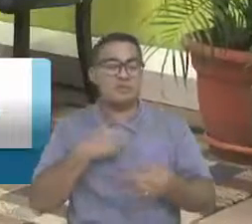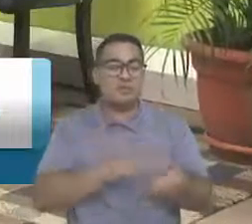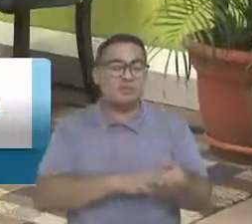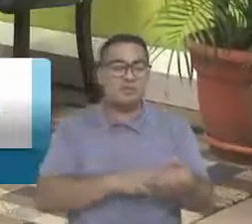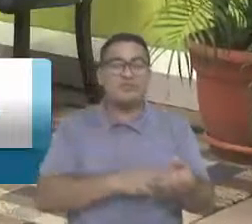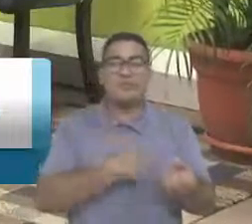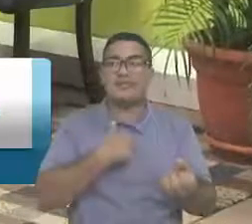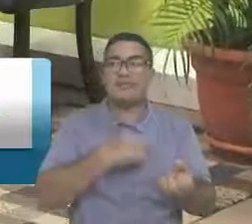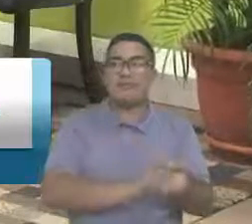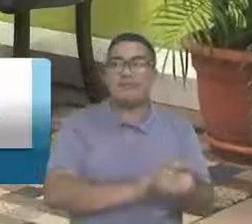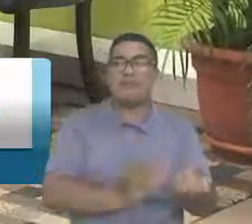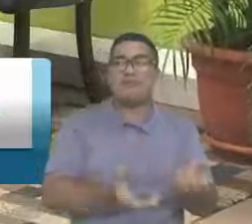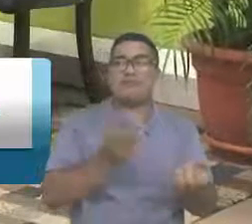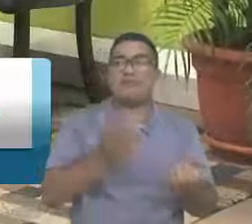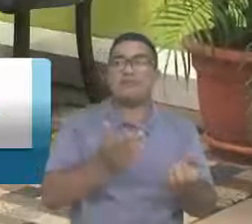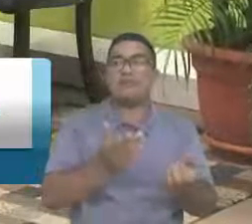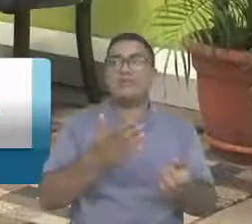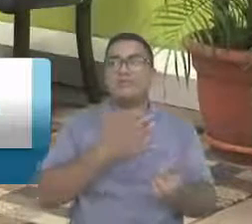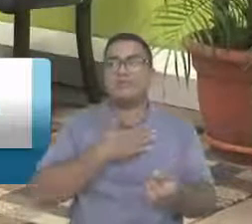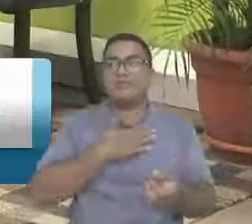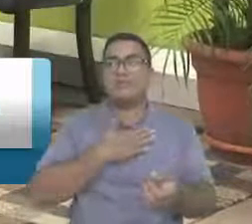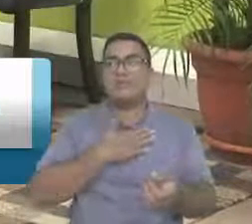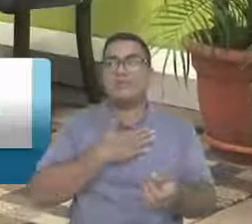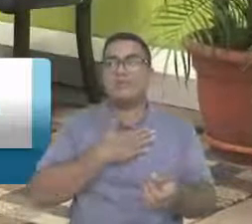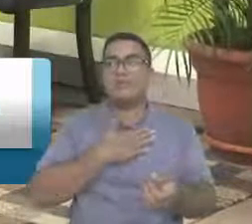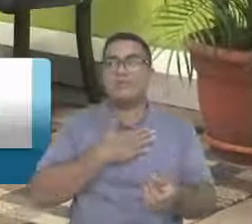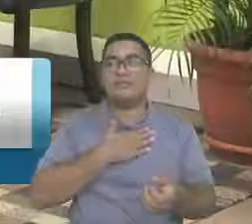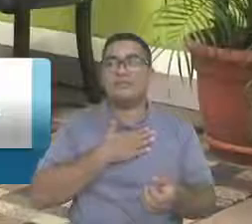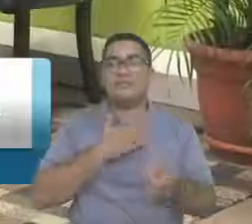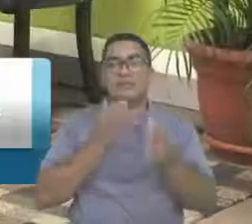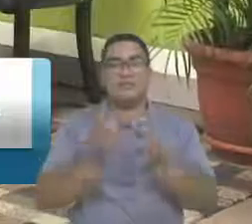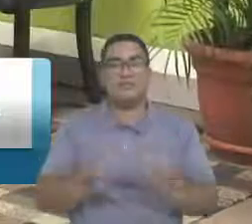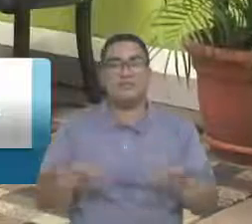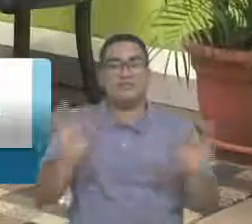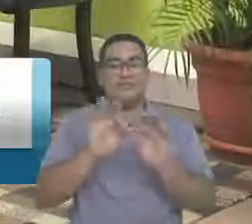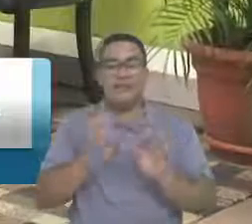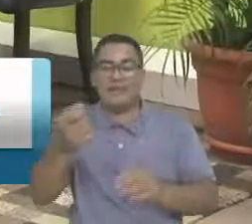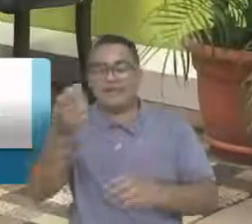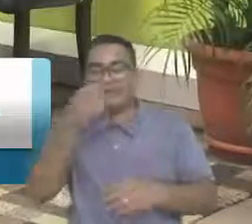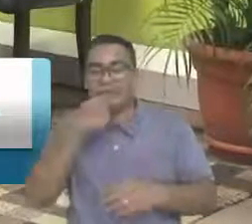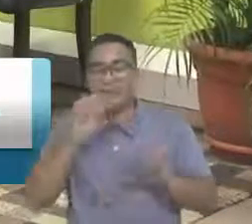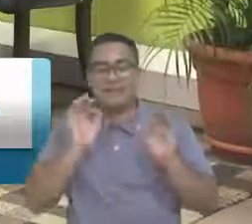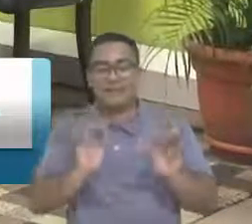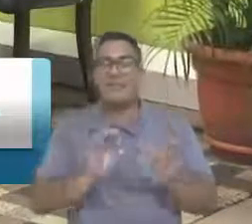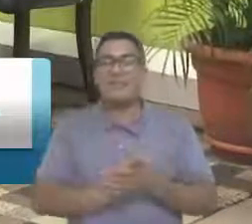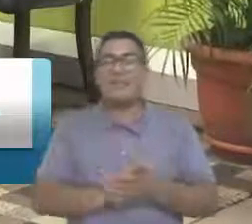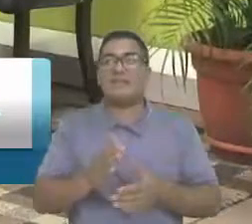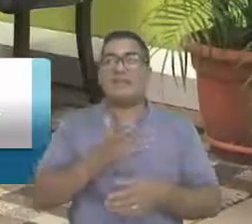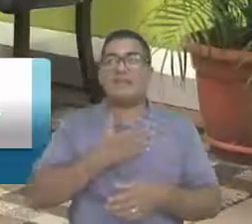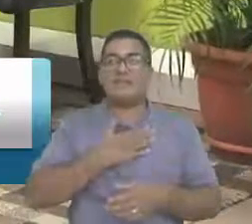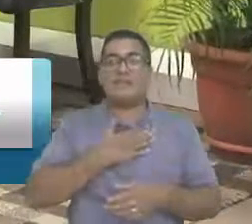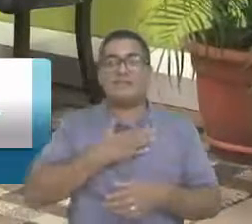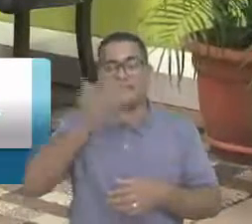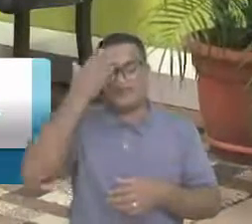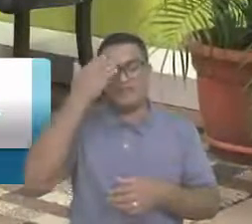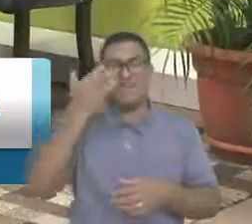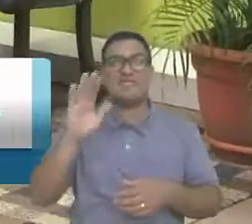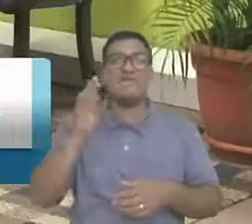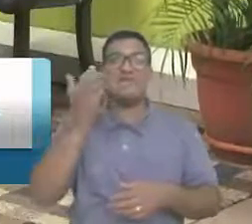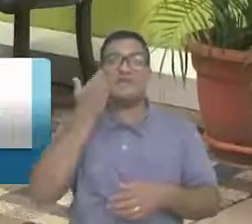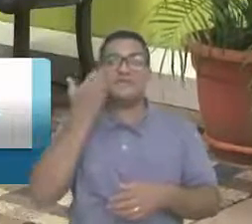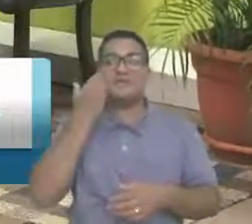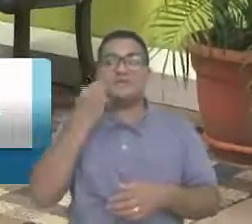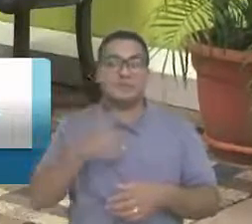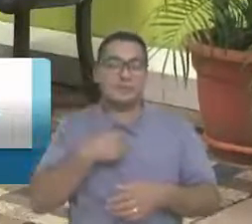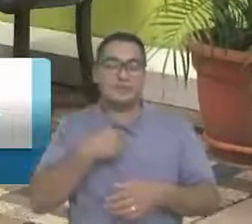soy diabético, tener un apego total a mi fármaco, el hecho de estar consciente de mi enfermedad, el hecho de